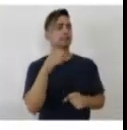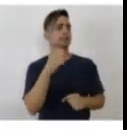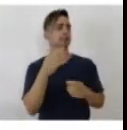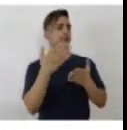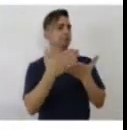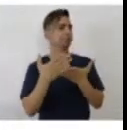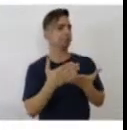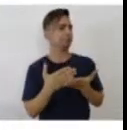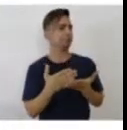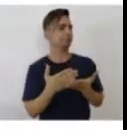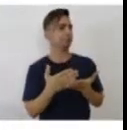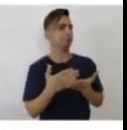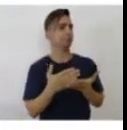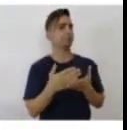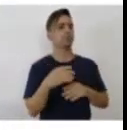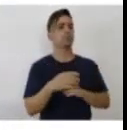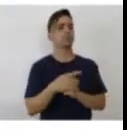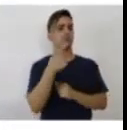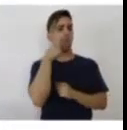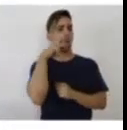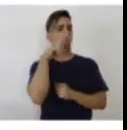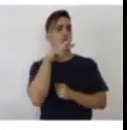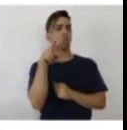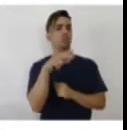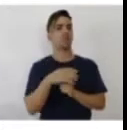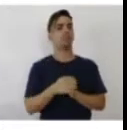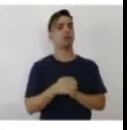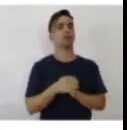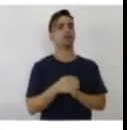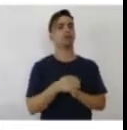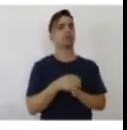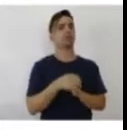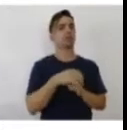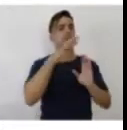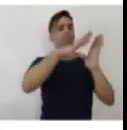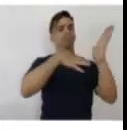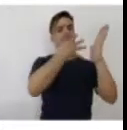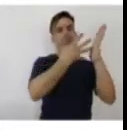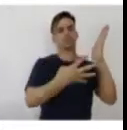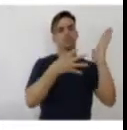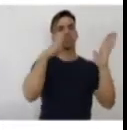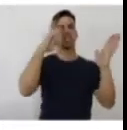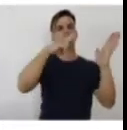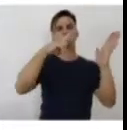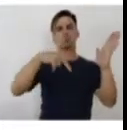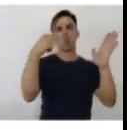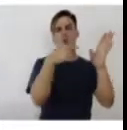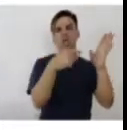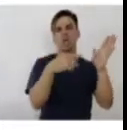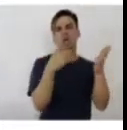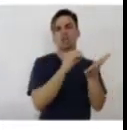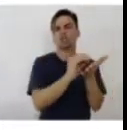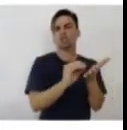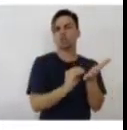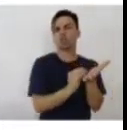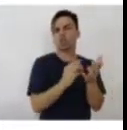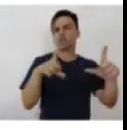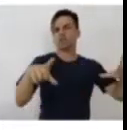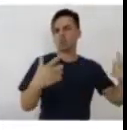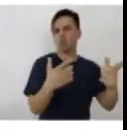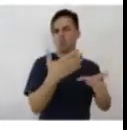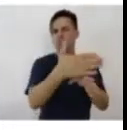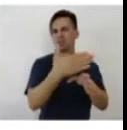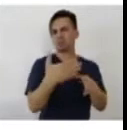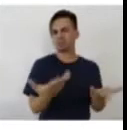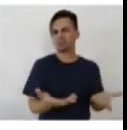trabajando una tabla en la cual estuvieran ploteando puntos para buscar hasta dónde se cumple